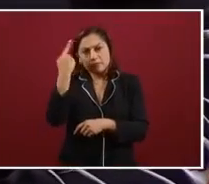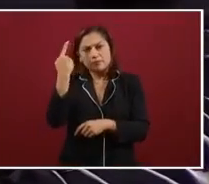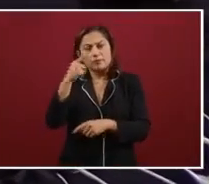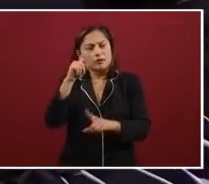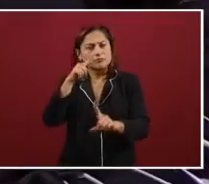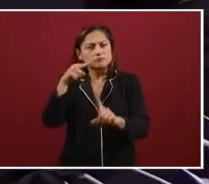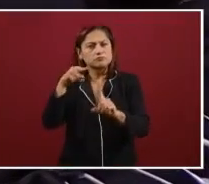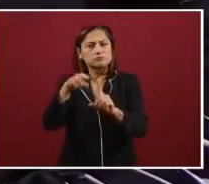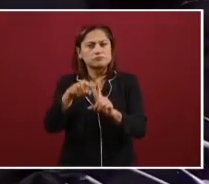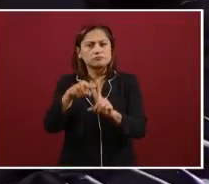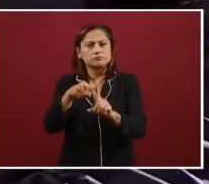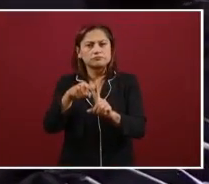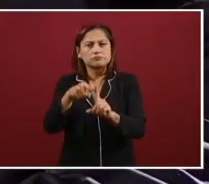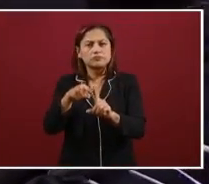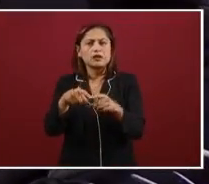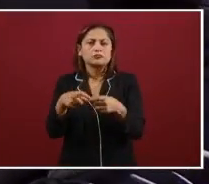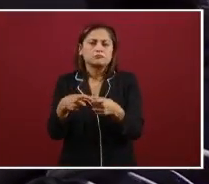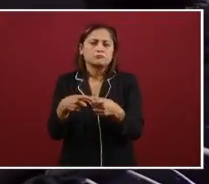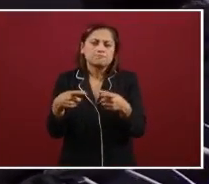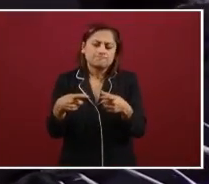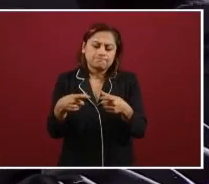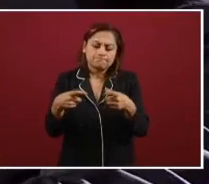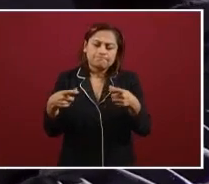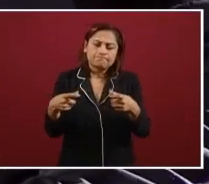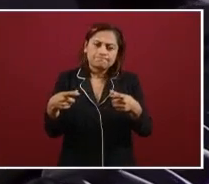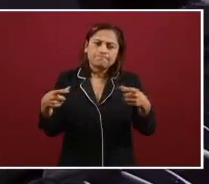haya más crecimiento